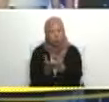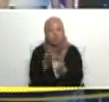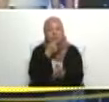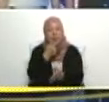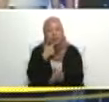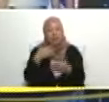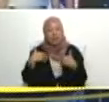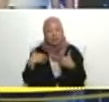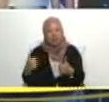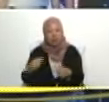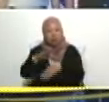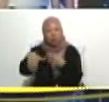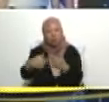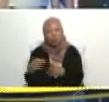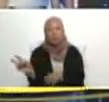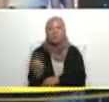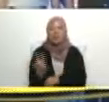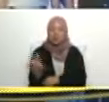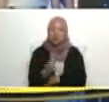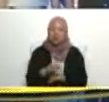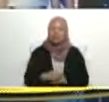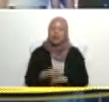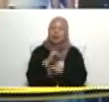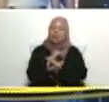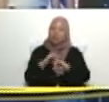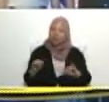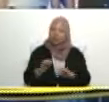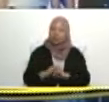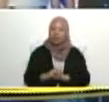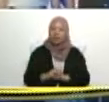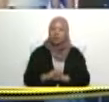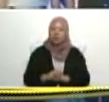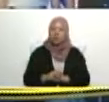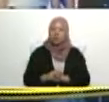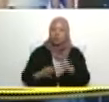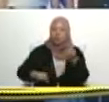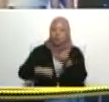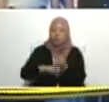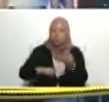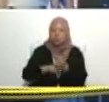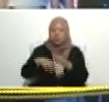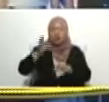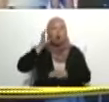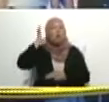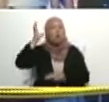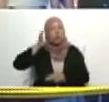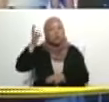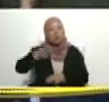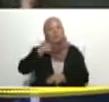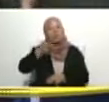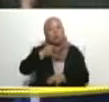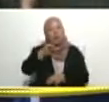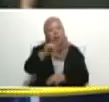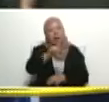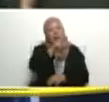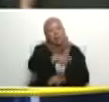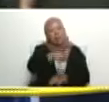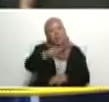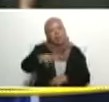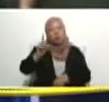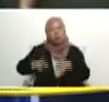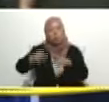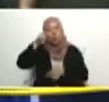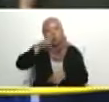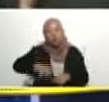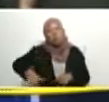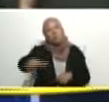salud de nuestra nación. Finalmente, contando con la elevada conciencia política que ha alcanzado nuestro